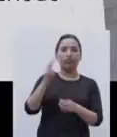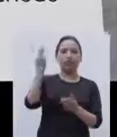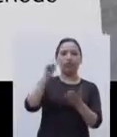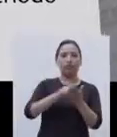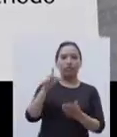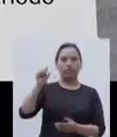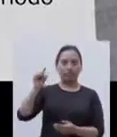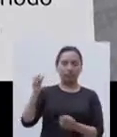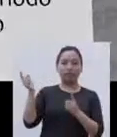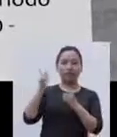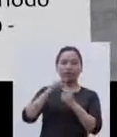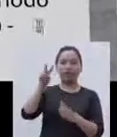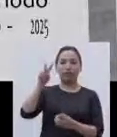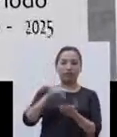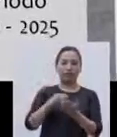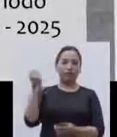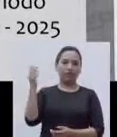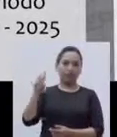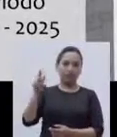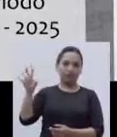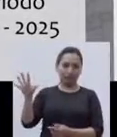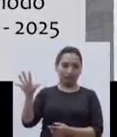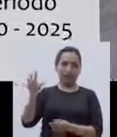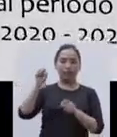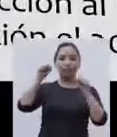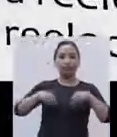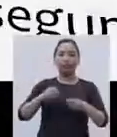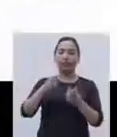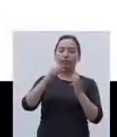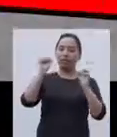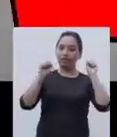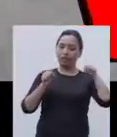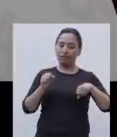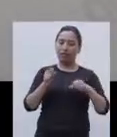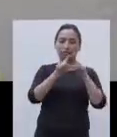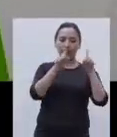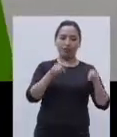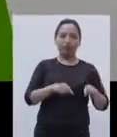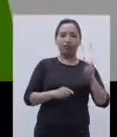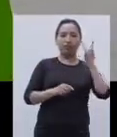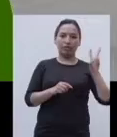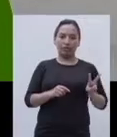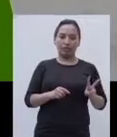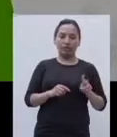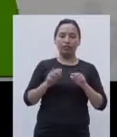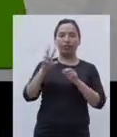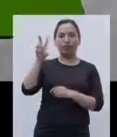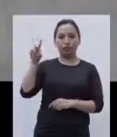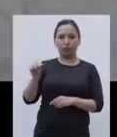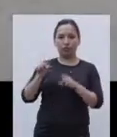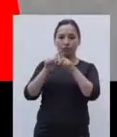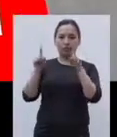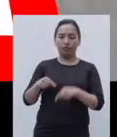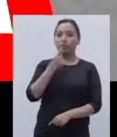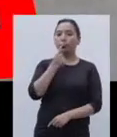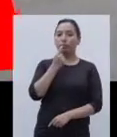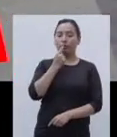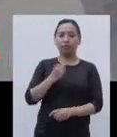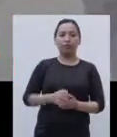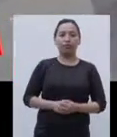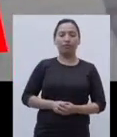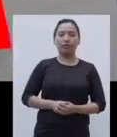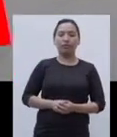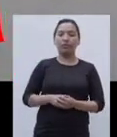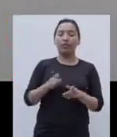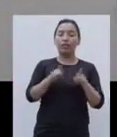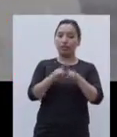segunda reelección el 2020-2025. Puedes marcar la opción sí en recuadro verde o la opción no